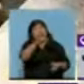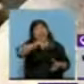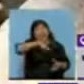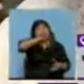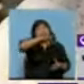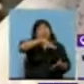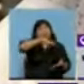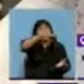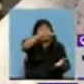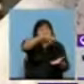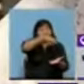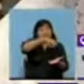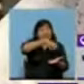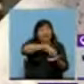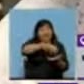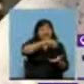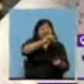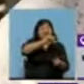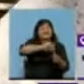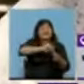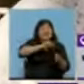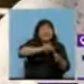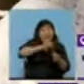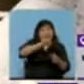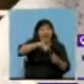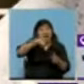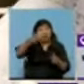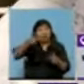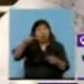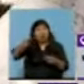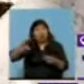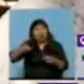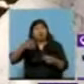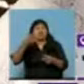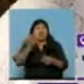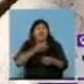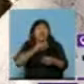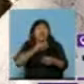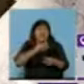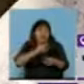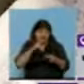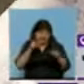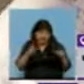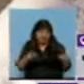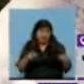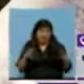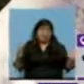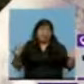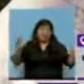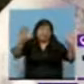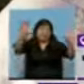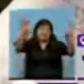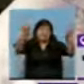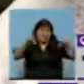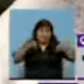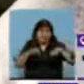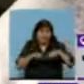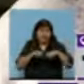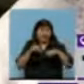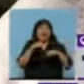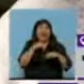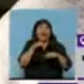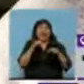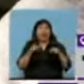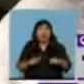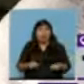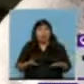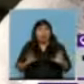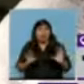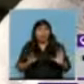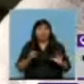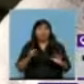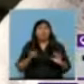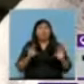Fe, o sea, con un flete enorme que también encarece el producto. Pero bueno, sin embargo,